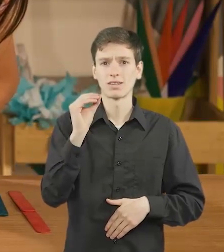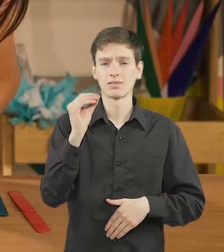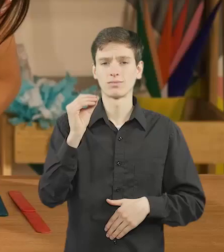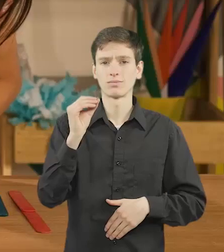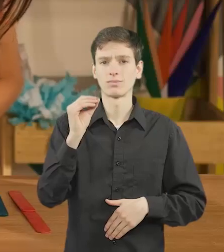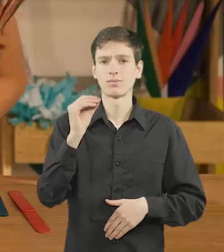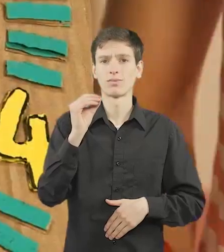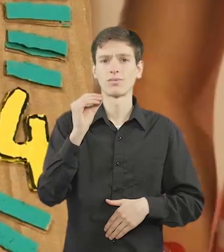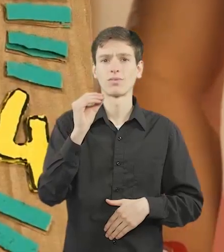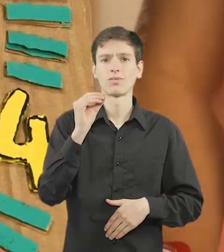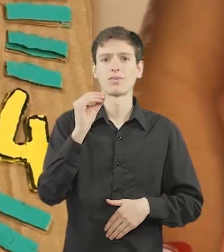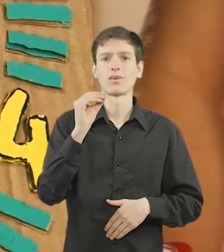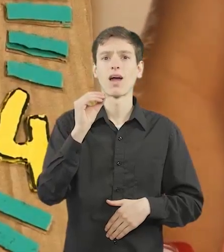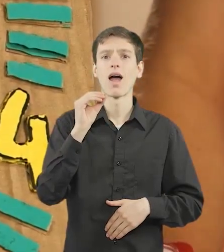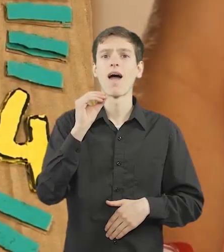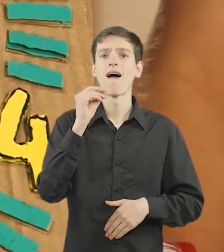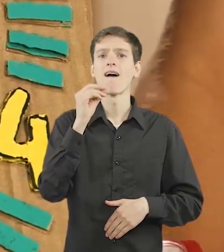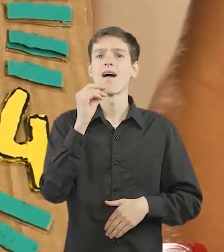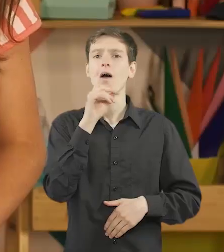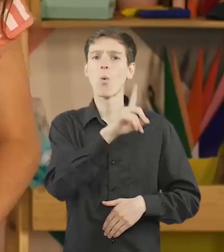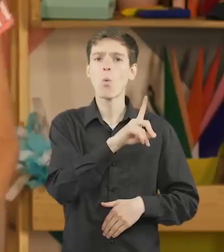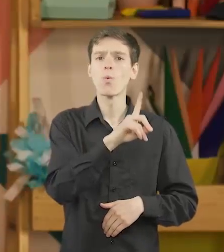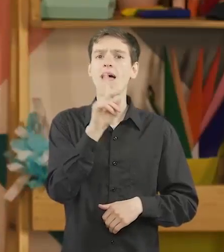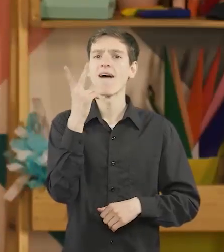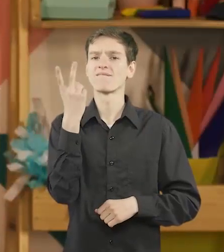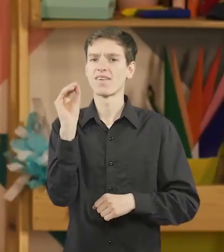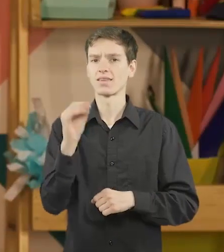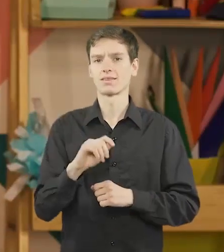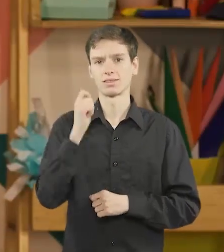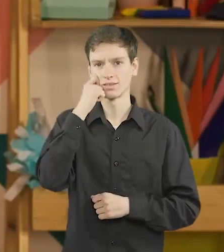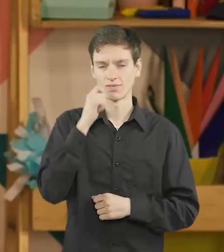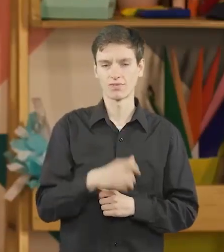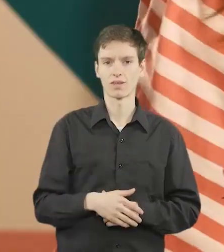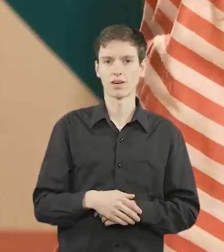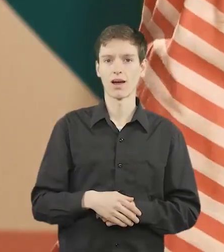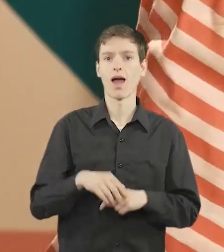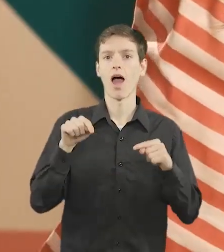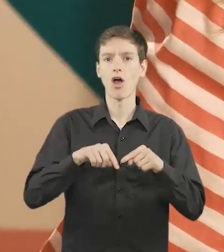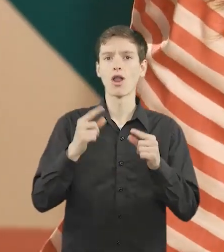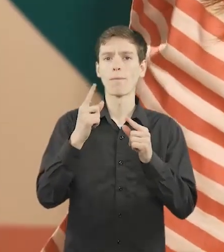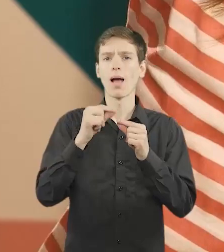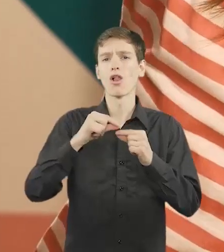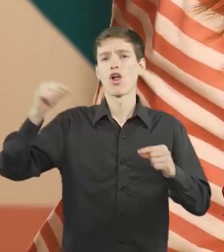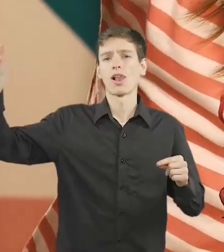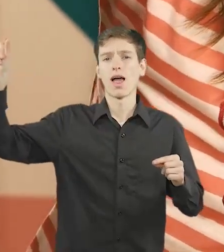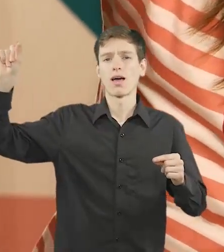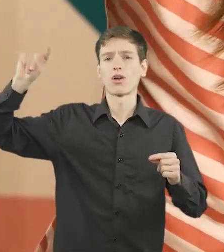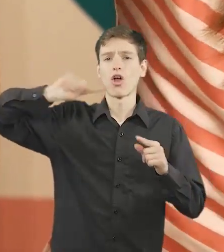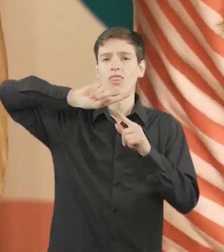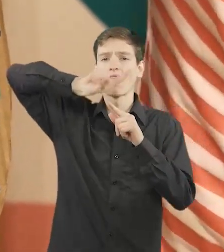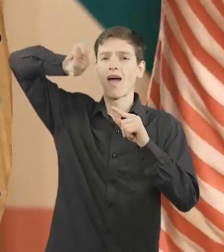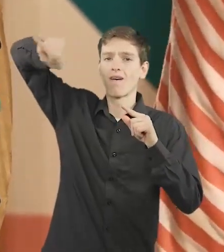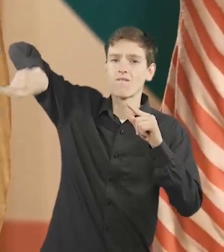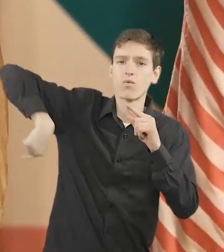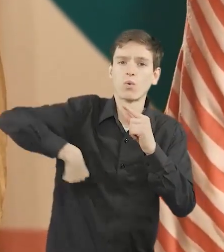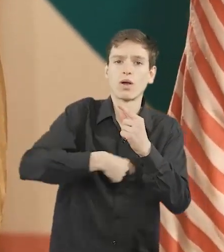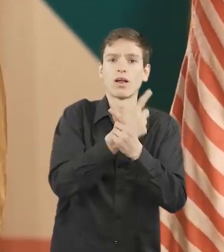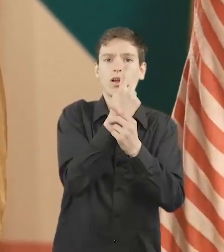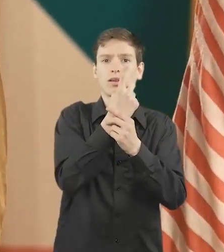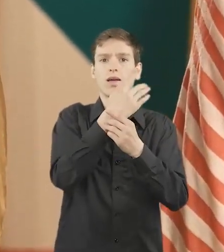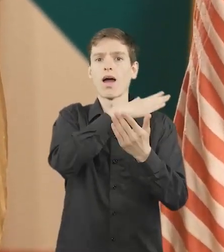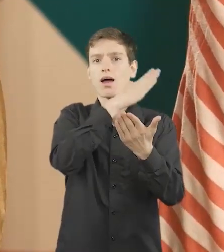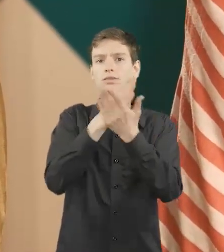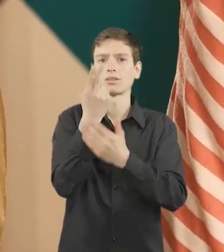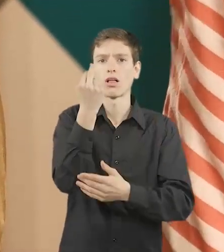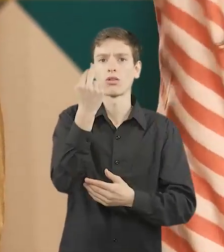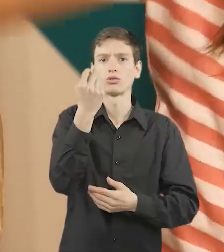dieciocho, nueve, veinte. A la una, veinte. Muy bien. Si el palito largo da la vuelta de la cera hasta llegar